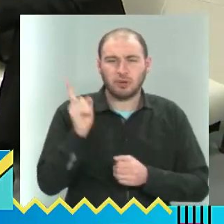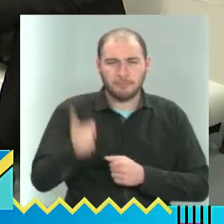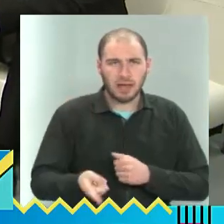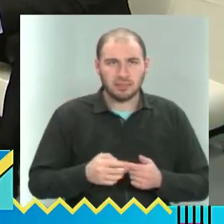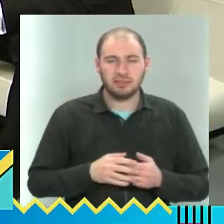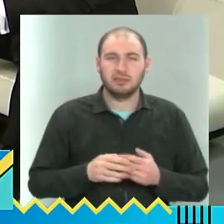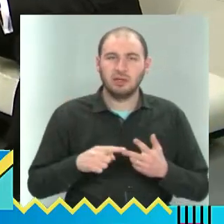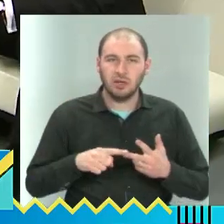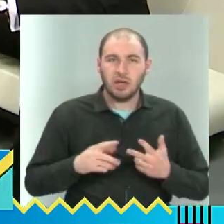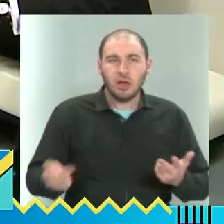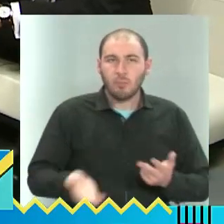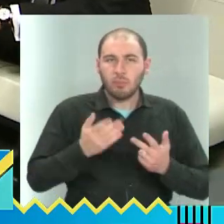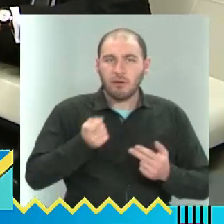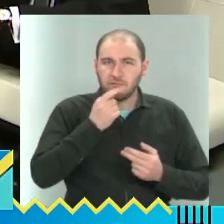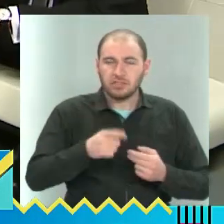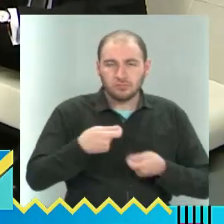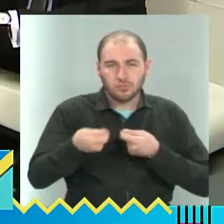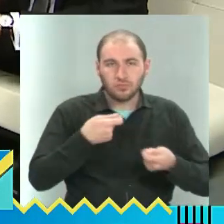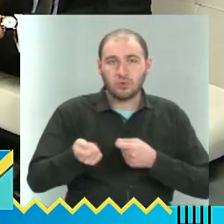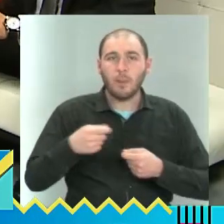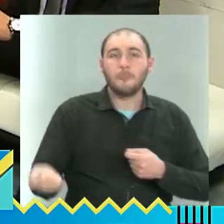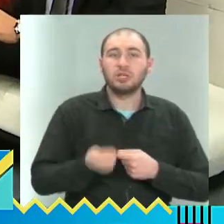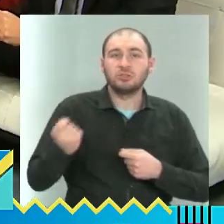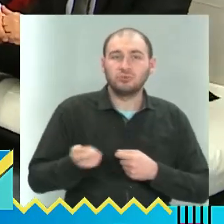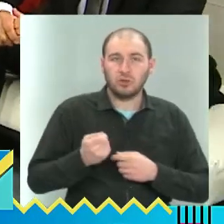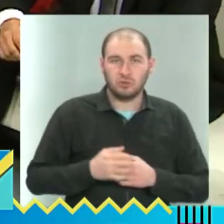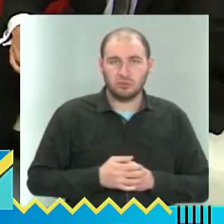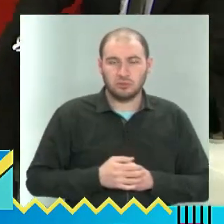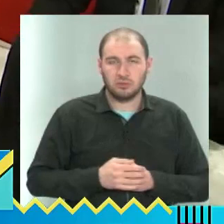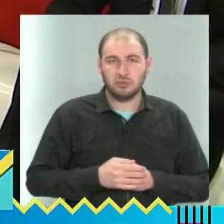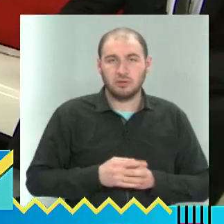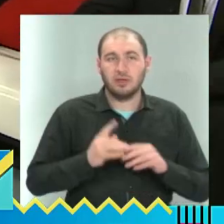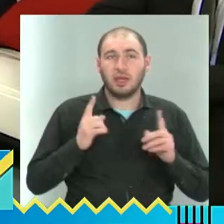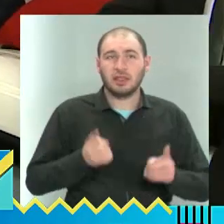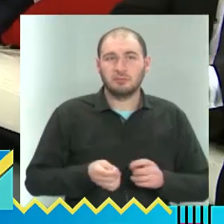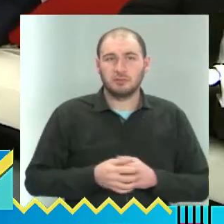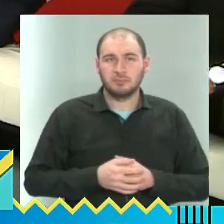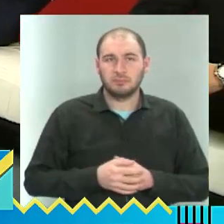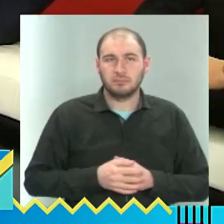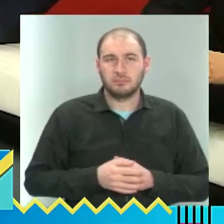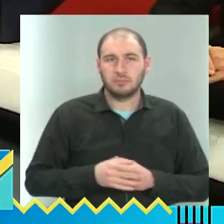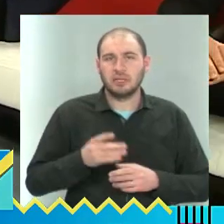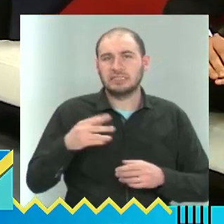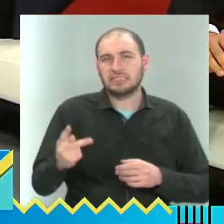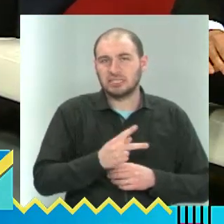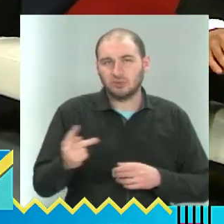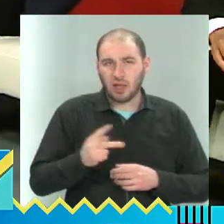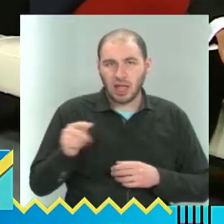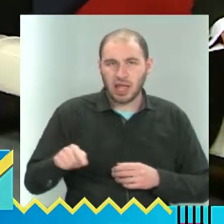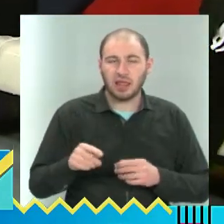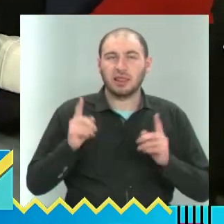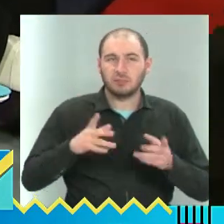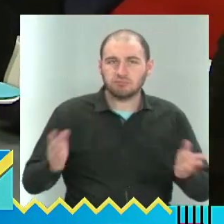forzados, promover, facilitar y comercializar la prostitución, por supuesto esto de la explotación sexual. Cuando